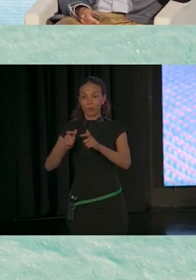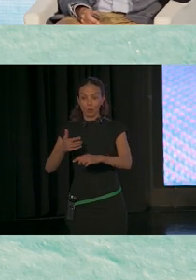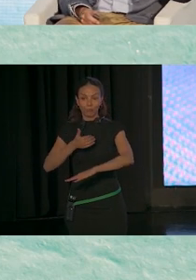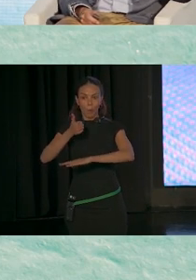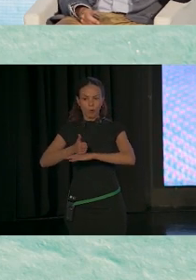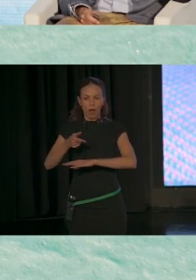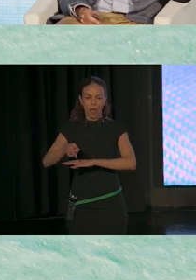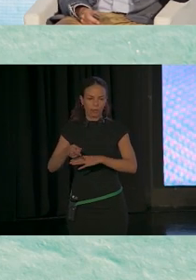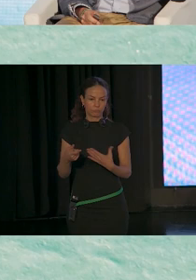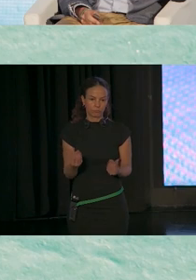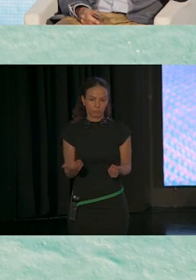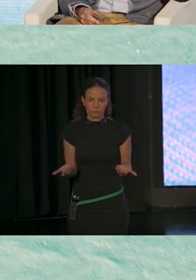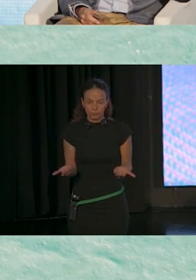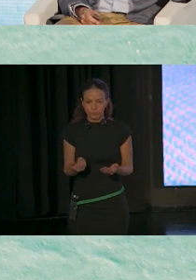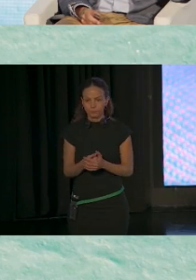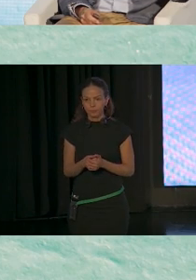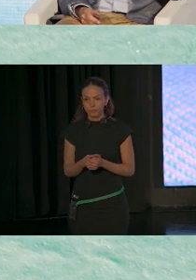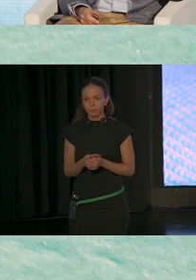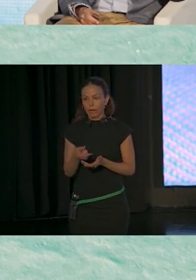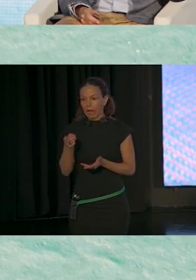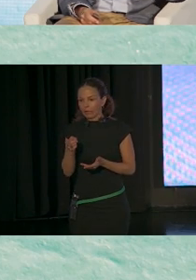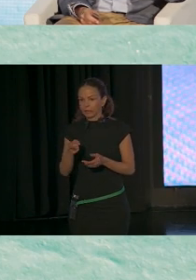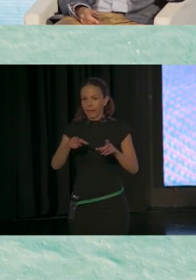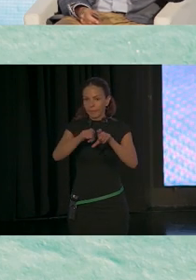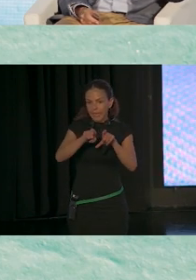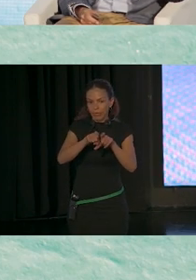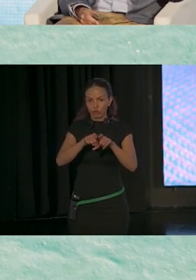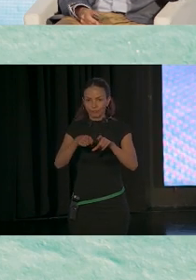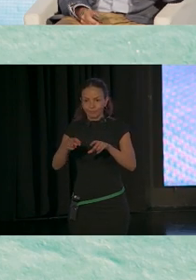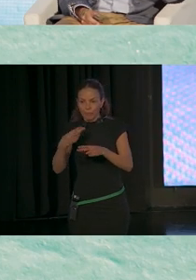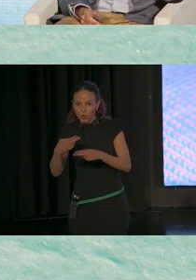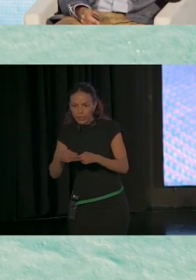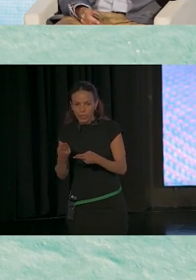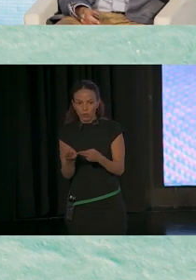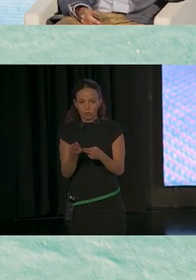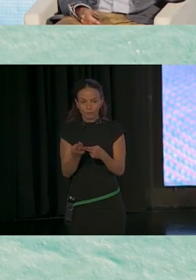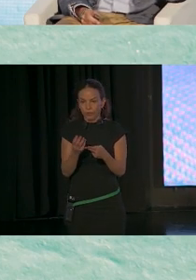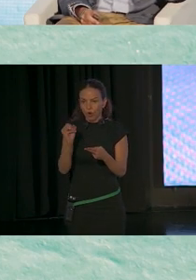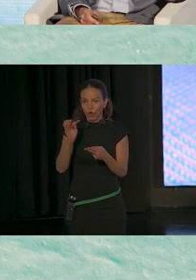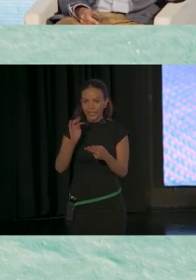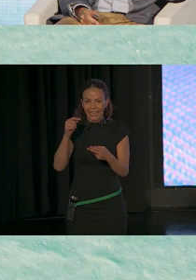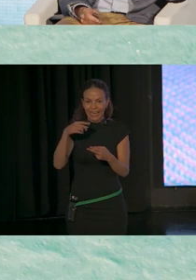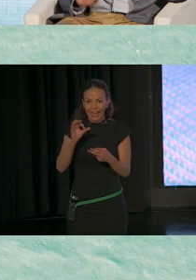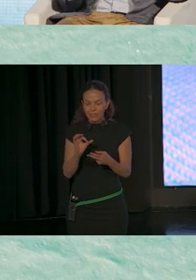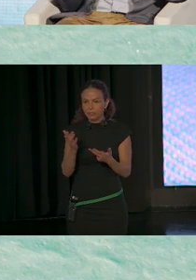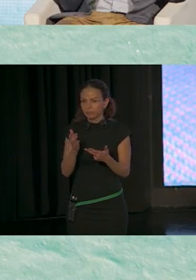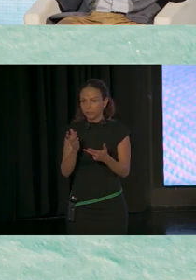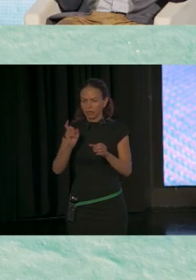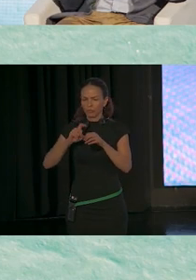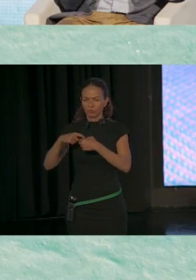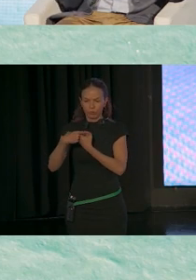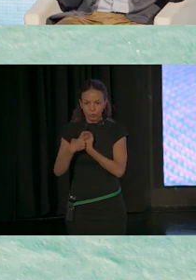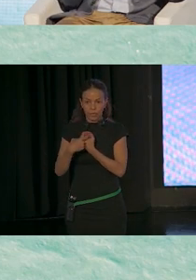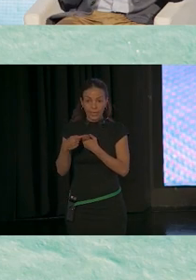todo. Hay empresarios, hay políticos, hay ONGs, hay... Y entonces